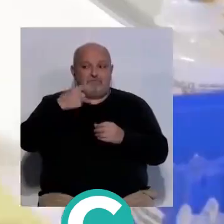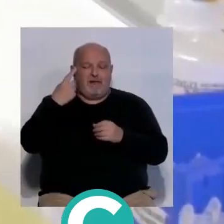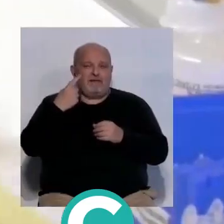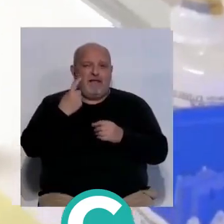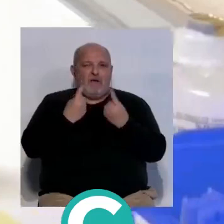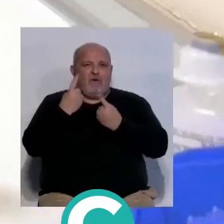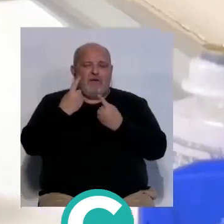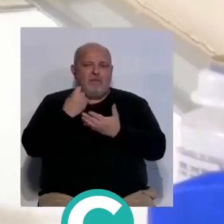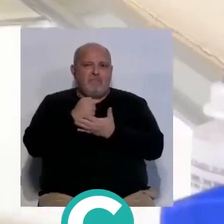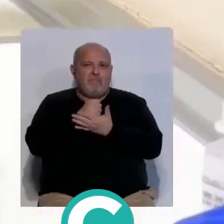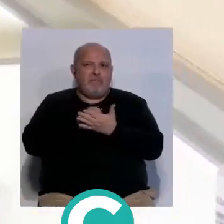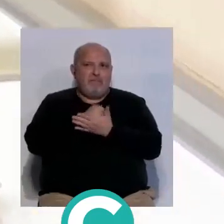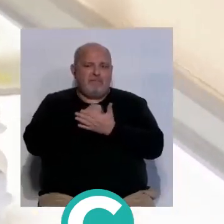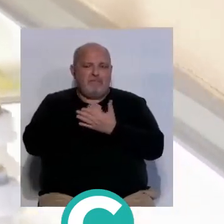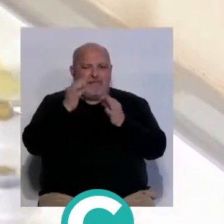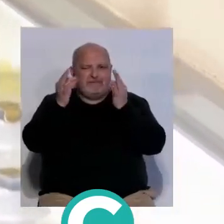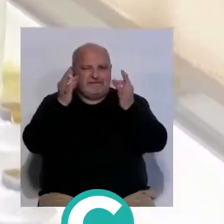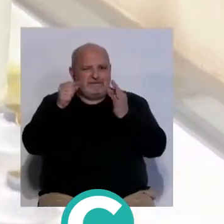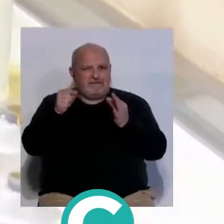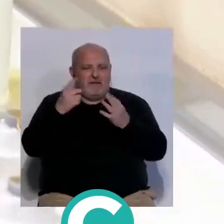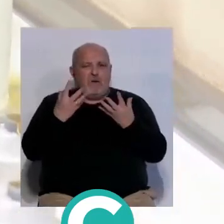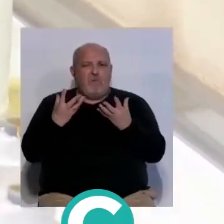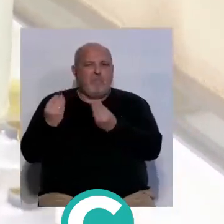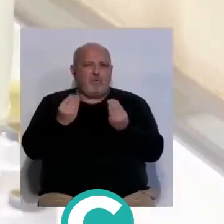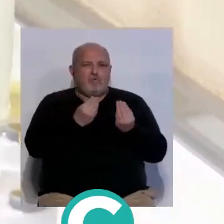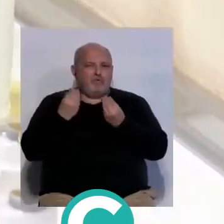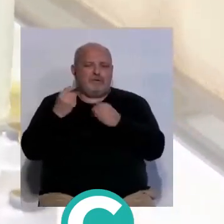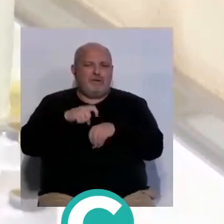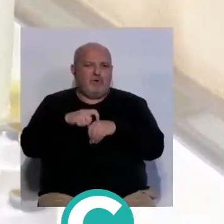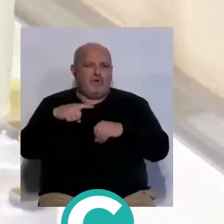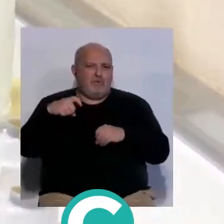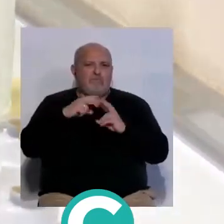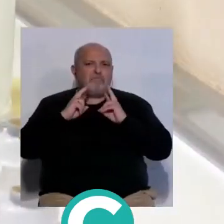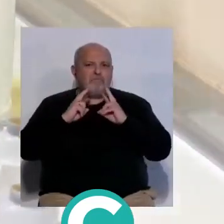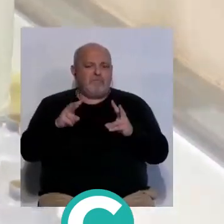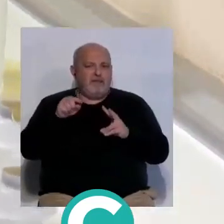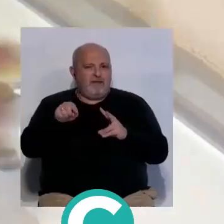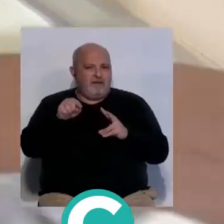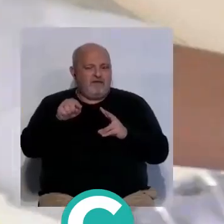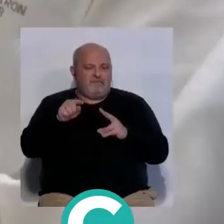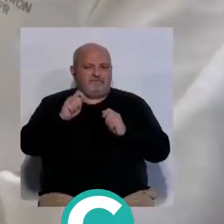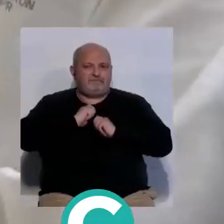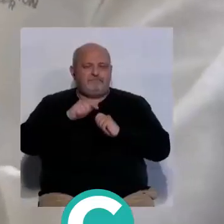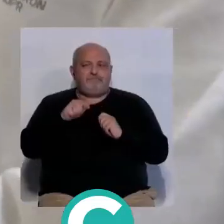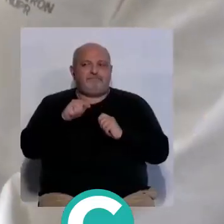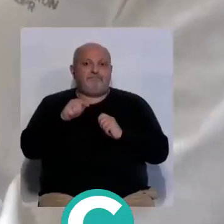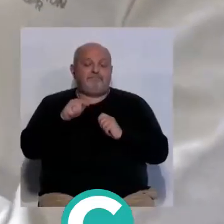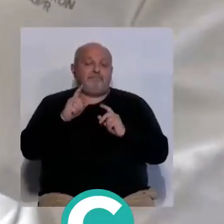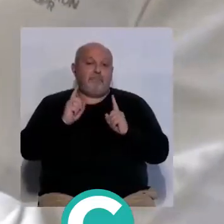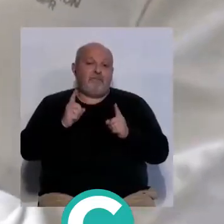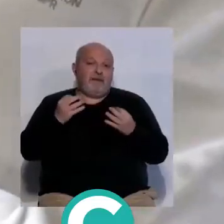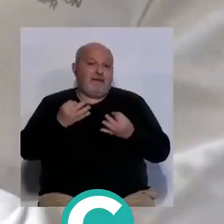de la medicina de precisión. Actualmente hay muchos tipos de cáncer que se benefician de tratamientos dirigidos, lo cual